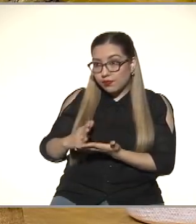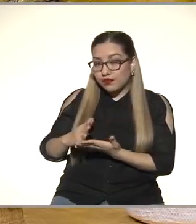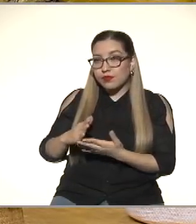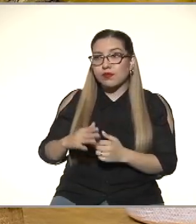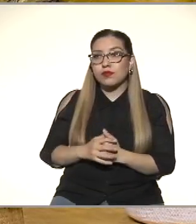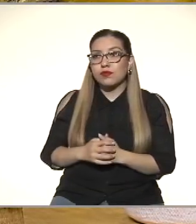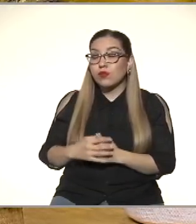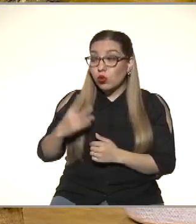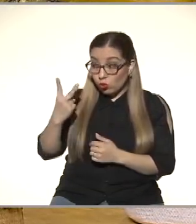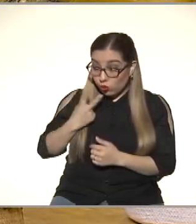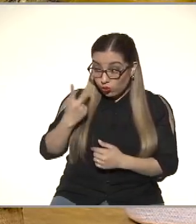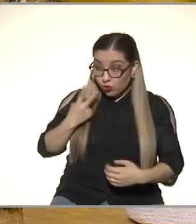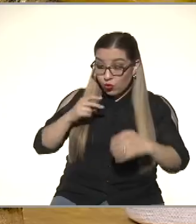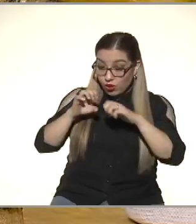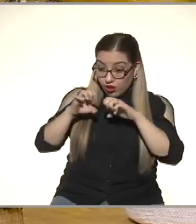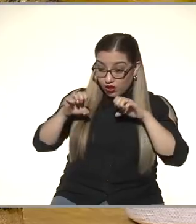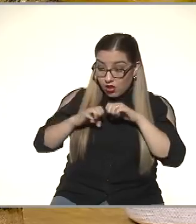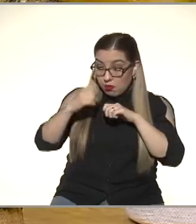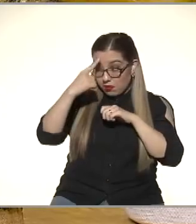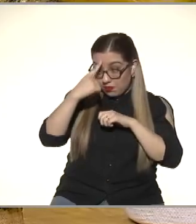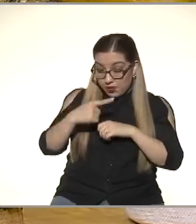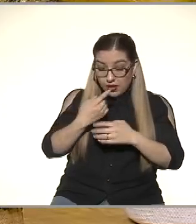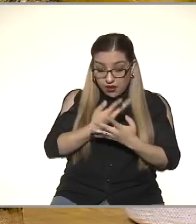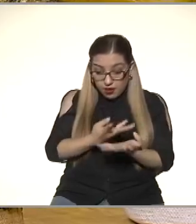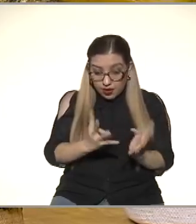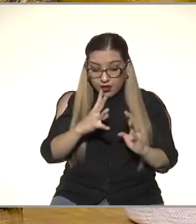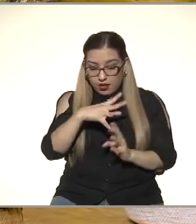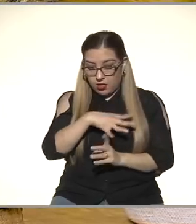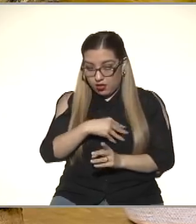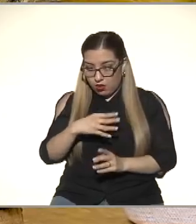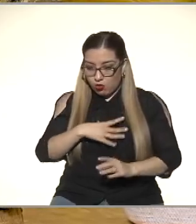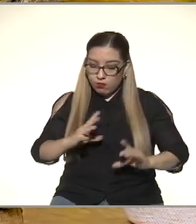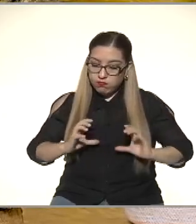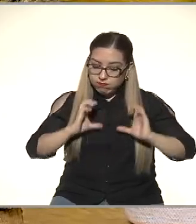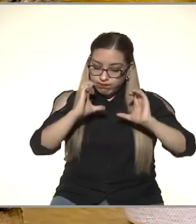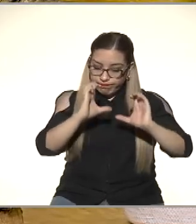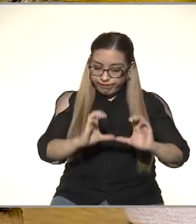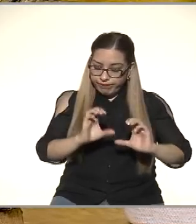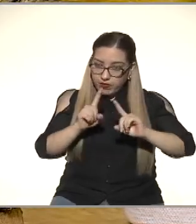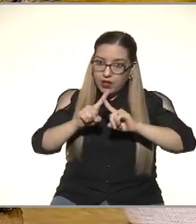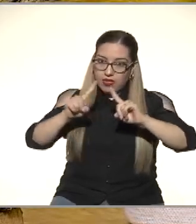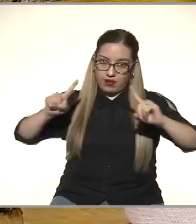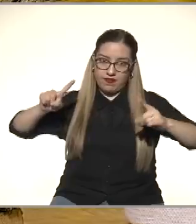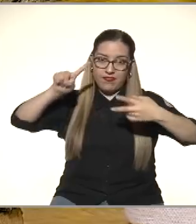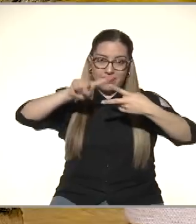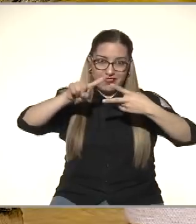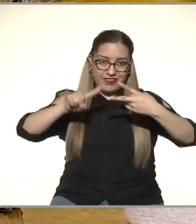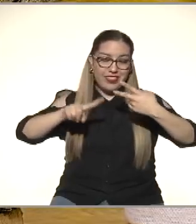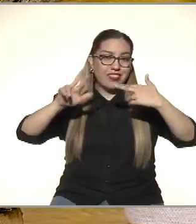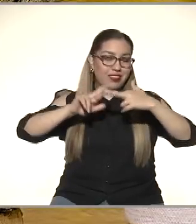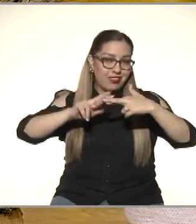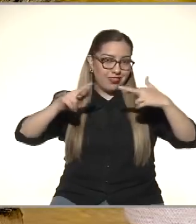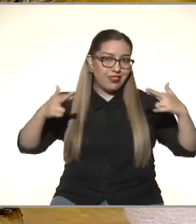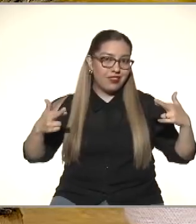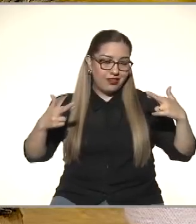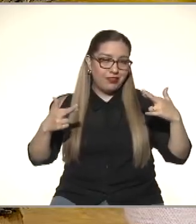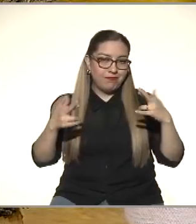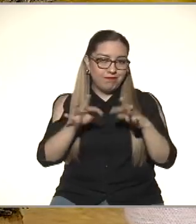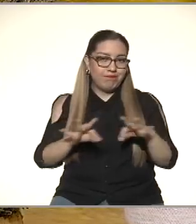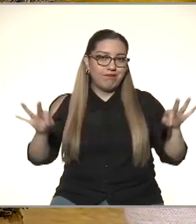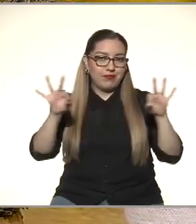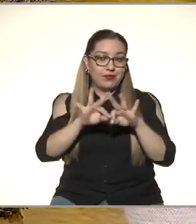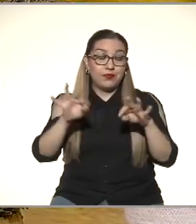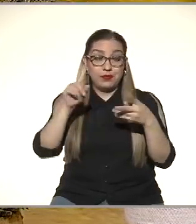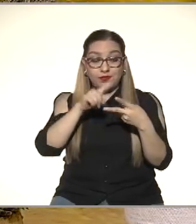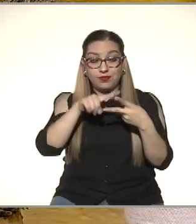formamos como equipo para cuidar a nuestros hijos e hijas, ¿no? Entonces creo que ese es un punto muy importante a diferenciar, porque también en función